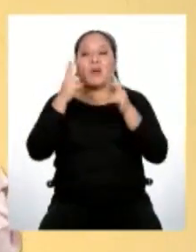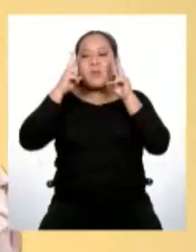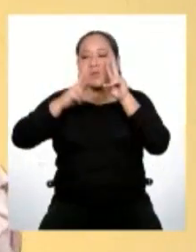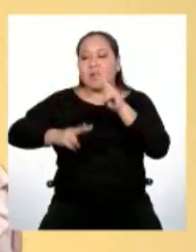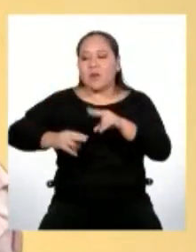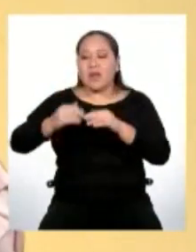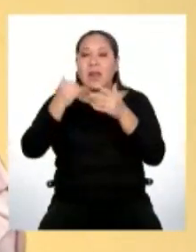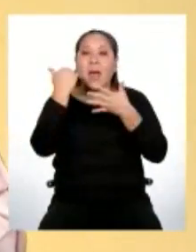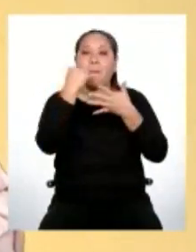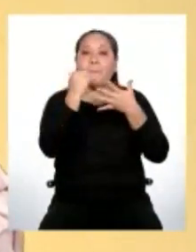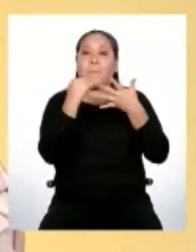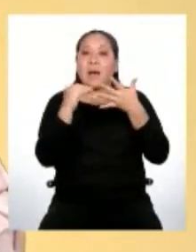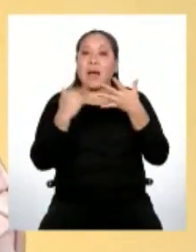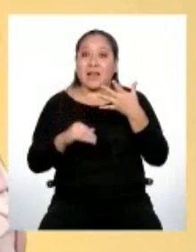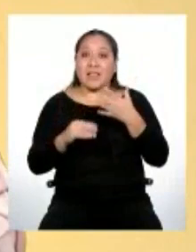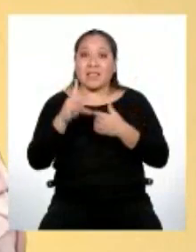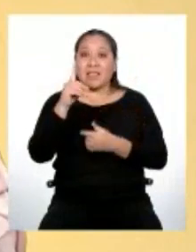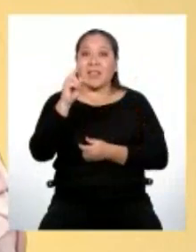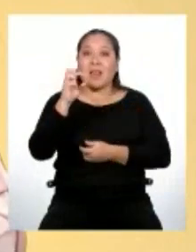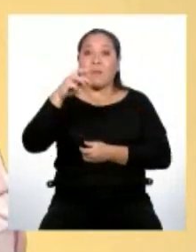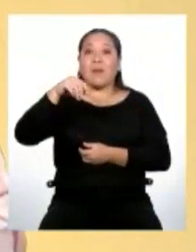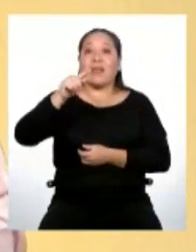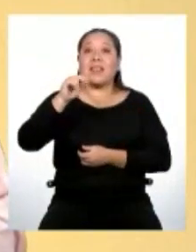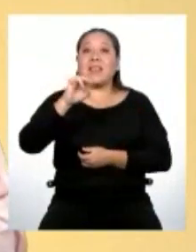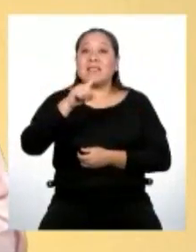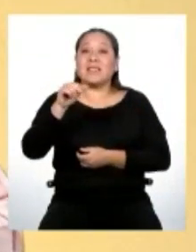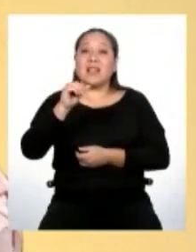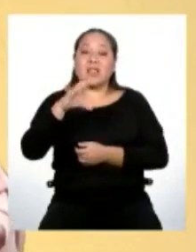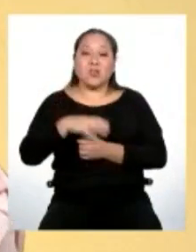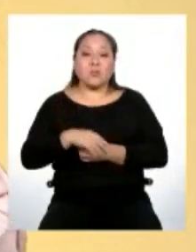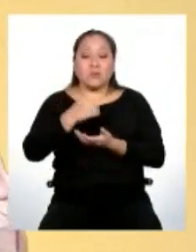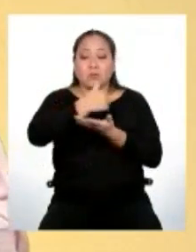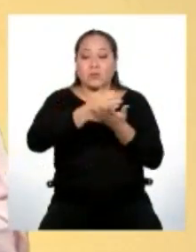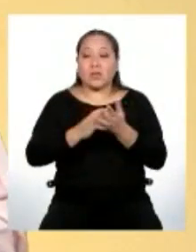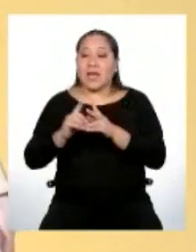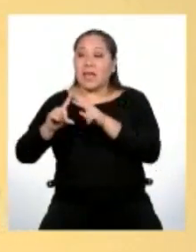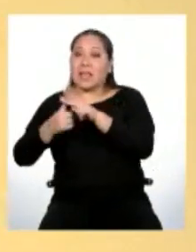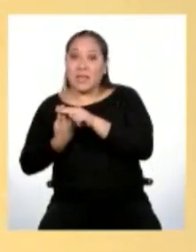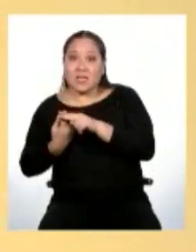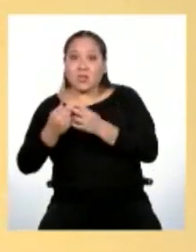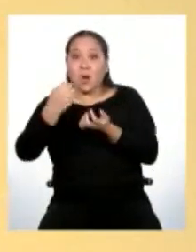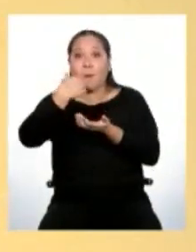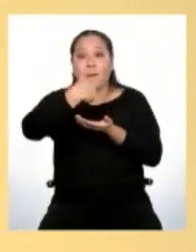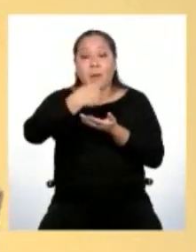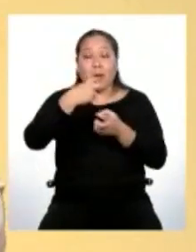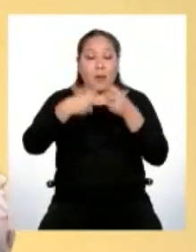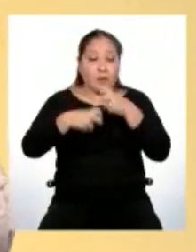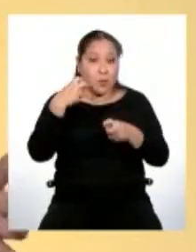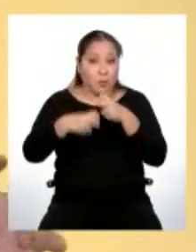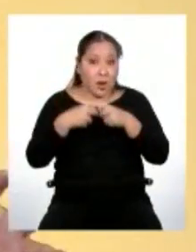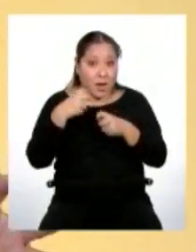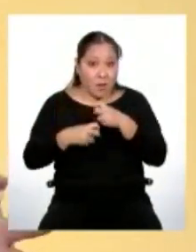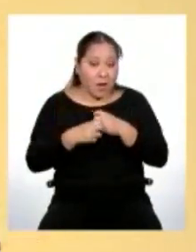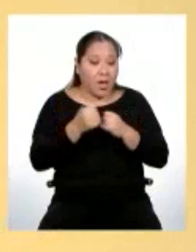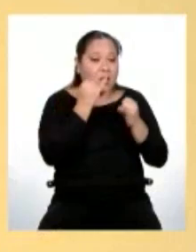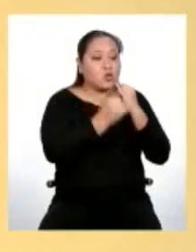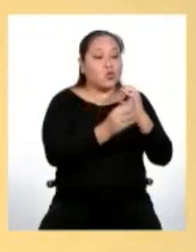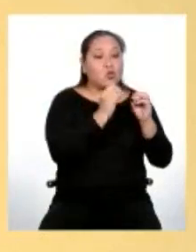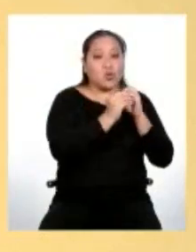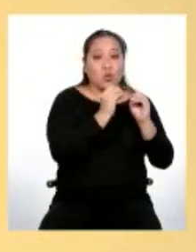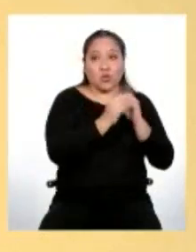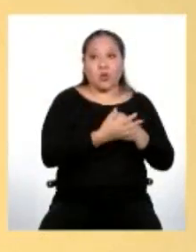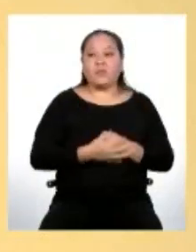de la dramatización. Como deben recordar, esta se divide en inicio, nudo y desenlace. El inicio,